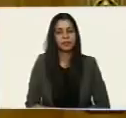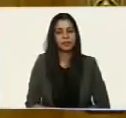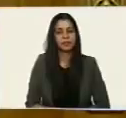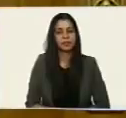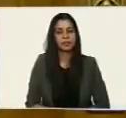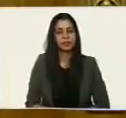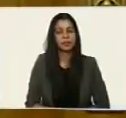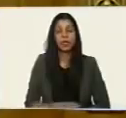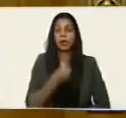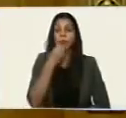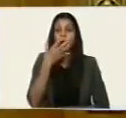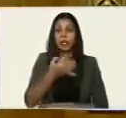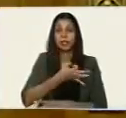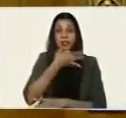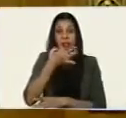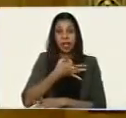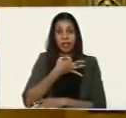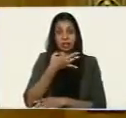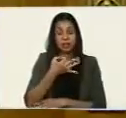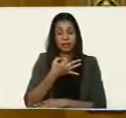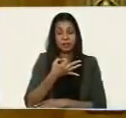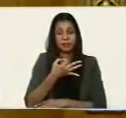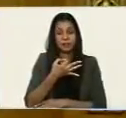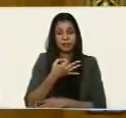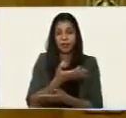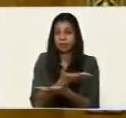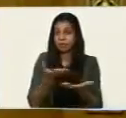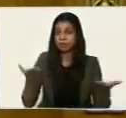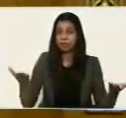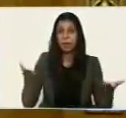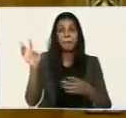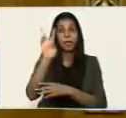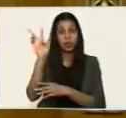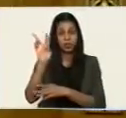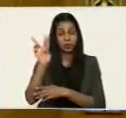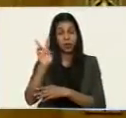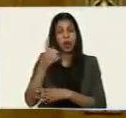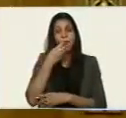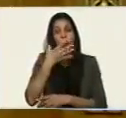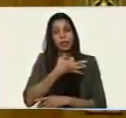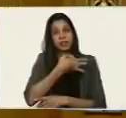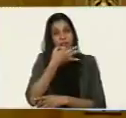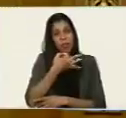Bueno, buenas tardes a toda Venezuela, buenas tardes a mis queridos